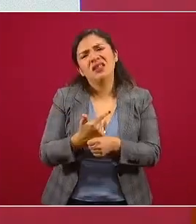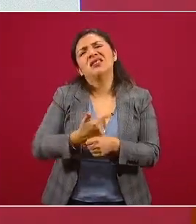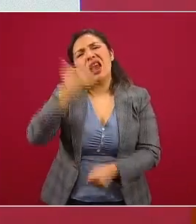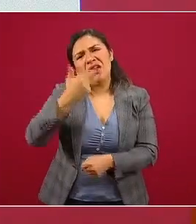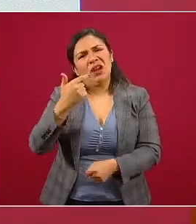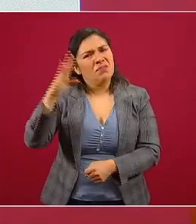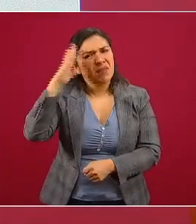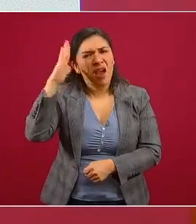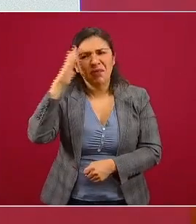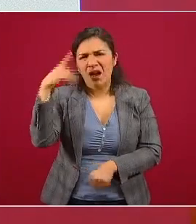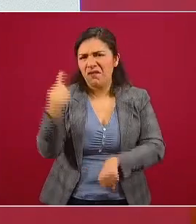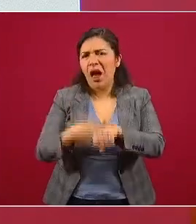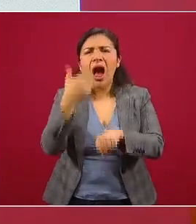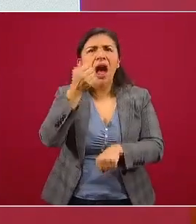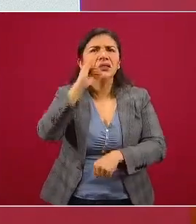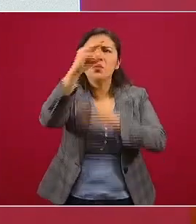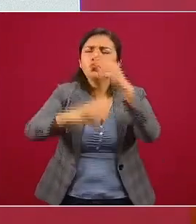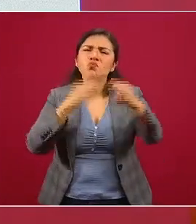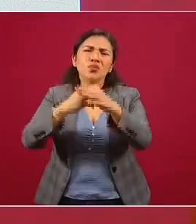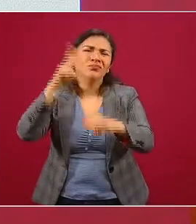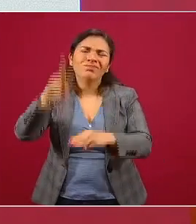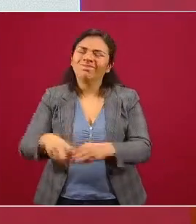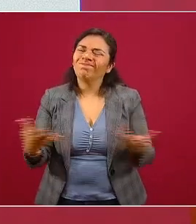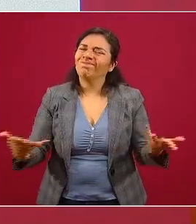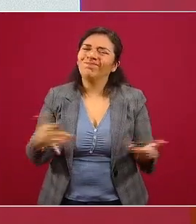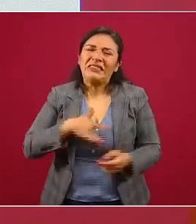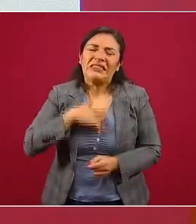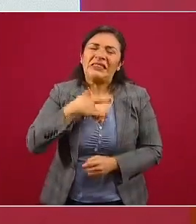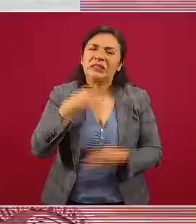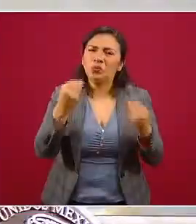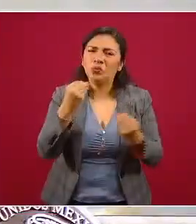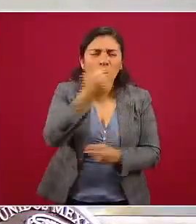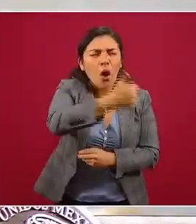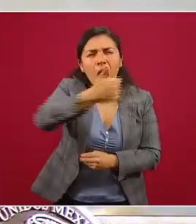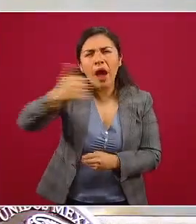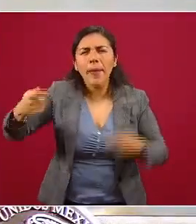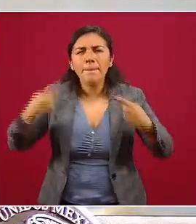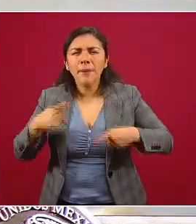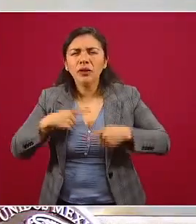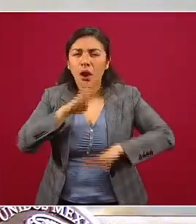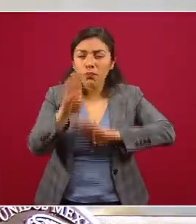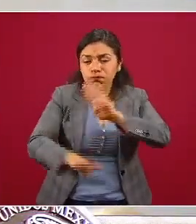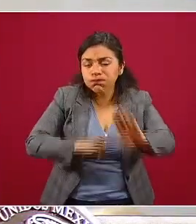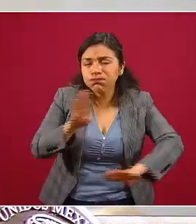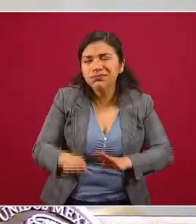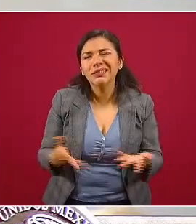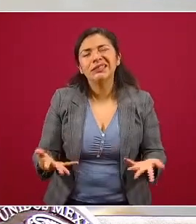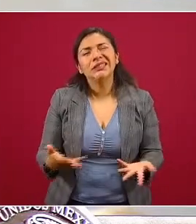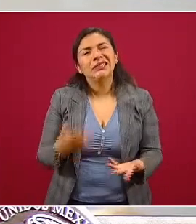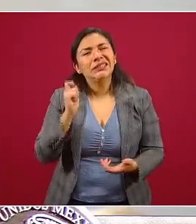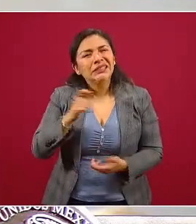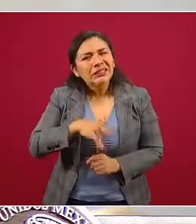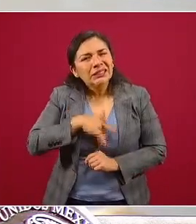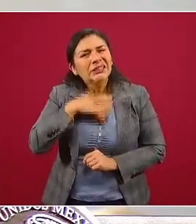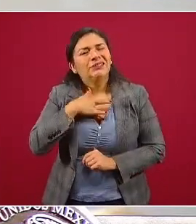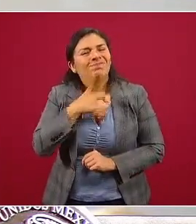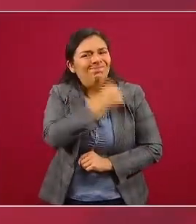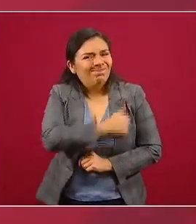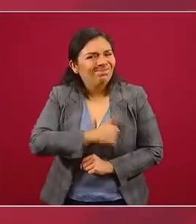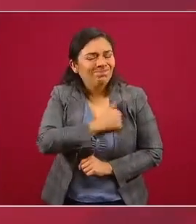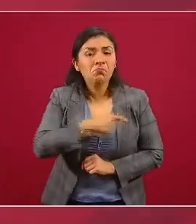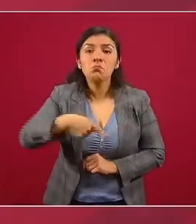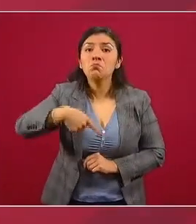lo es en todo el mundo, y esto es muy desafortunado. Todos y cada una de las personas que pierden la vida es un hecho lamentable, pero